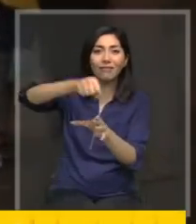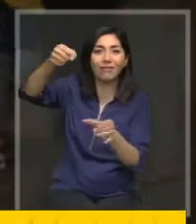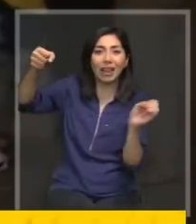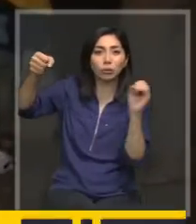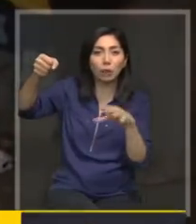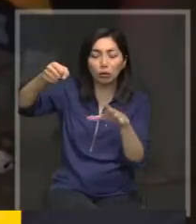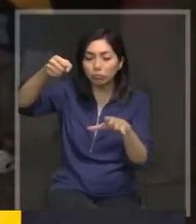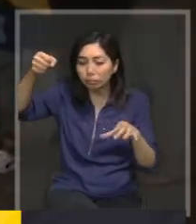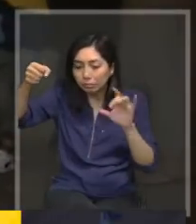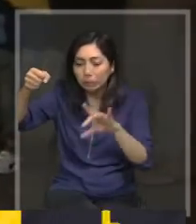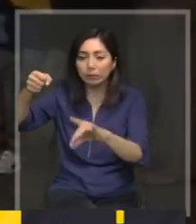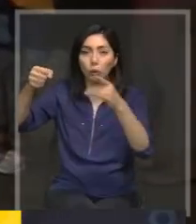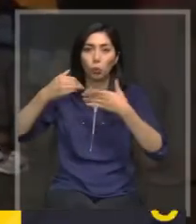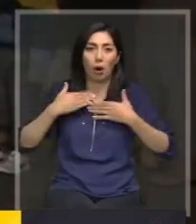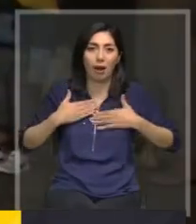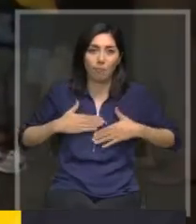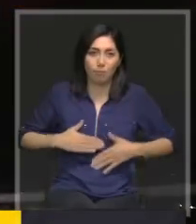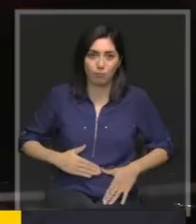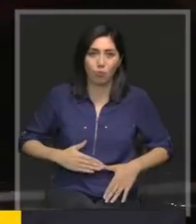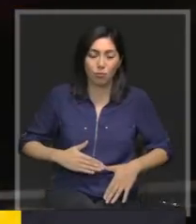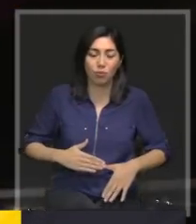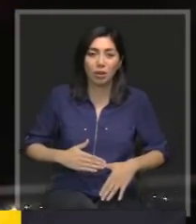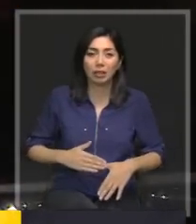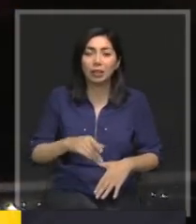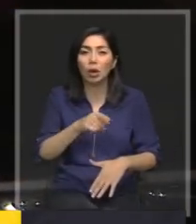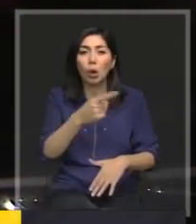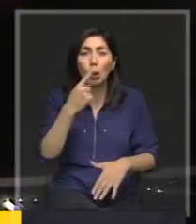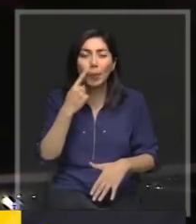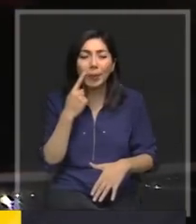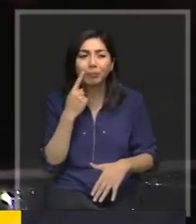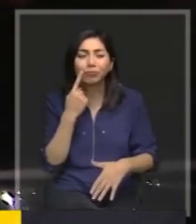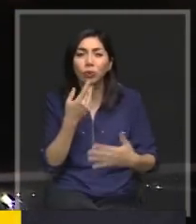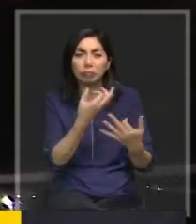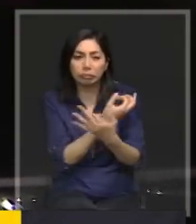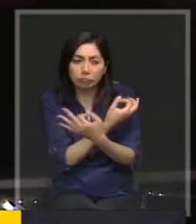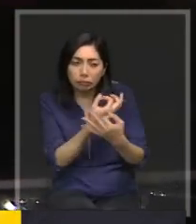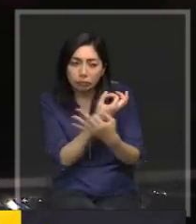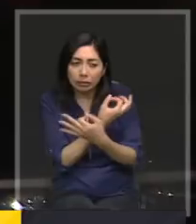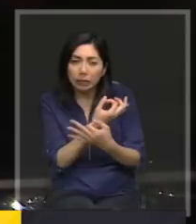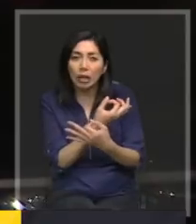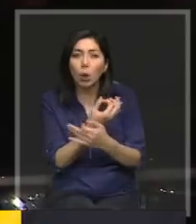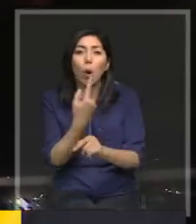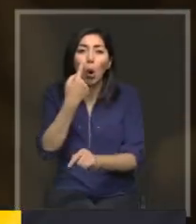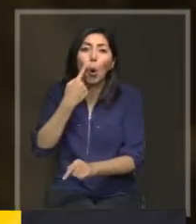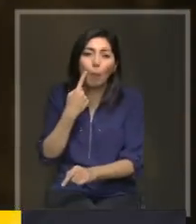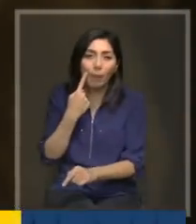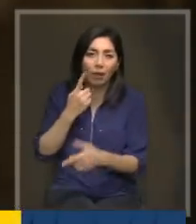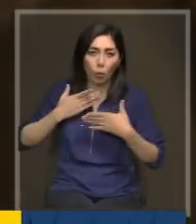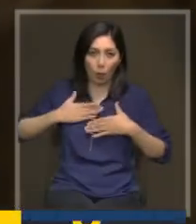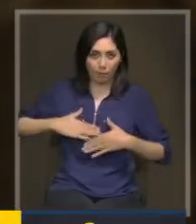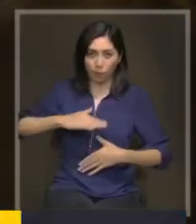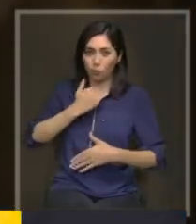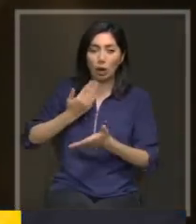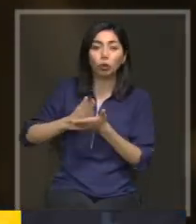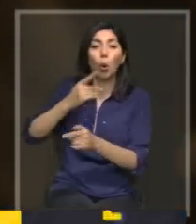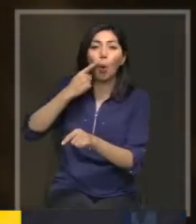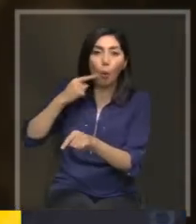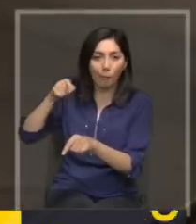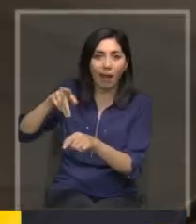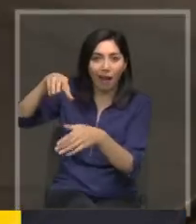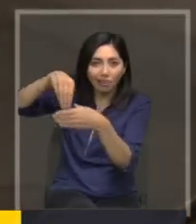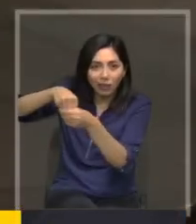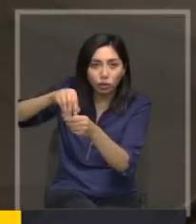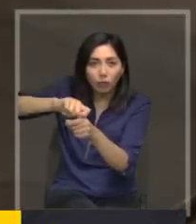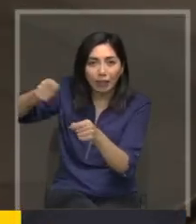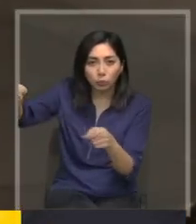con las características que nos describía, da a entender que sería un hombre el que está adentro de este basurero. Obviamente, a mi